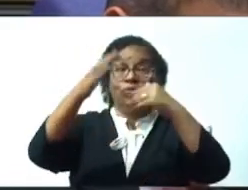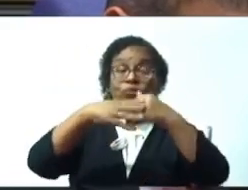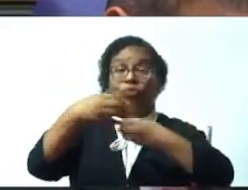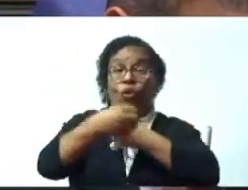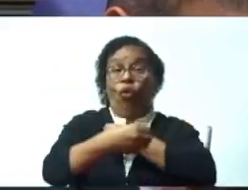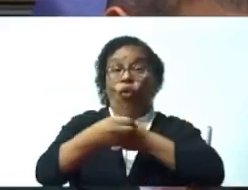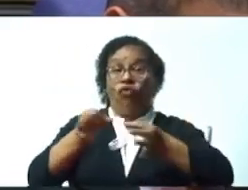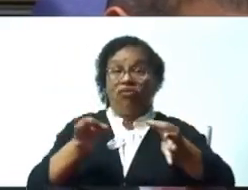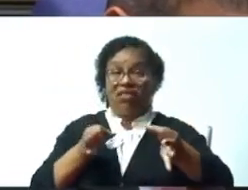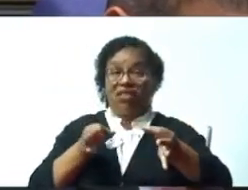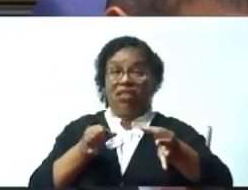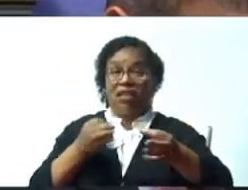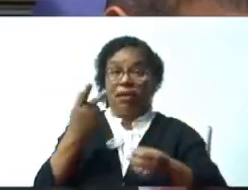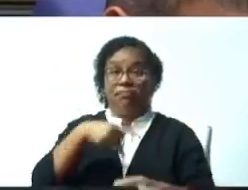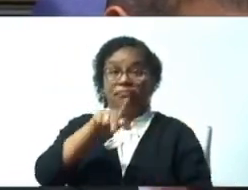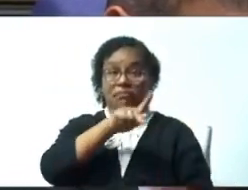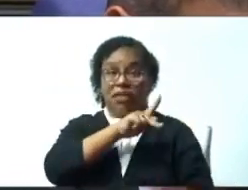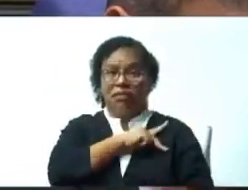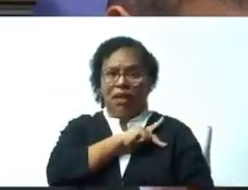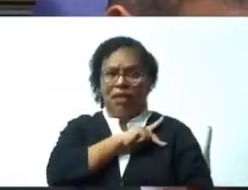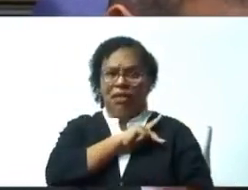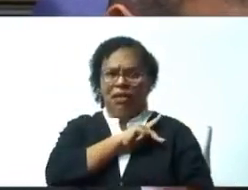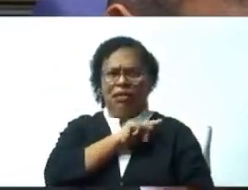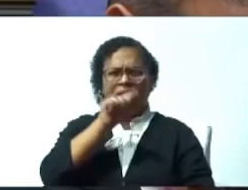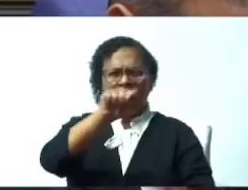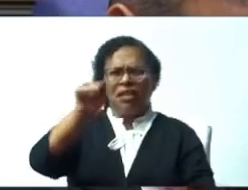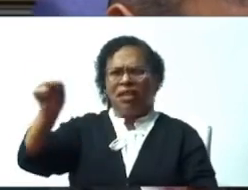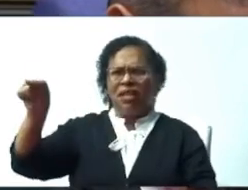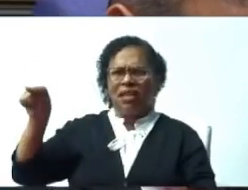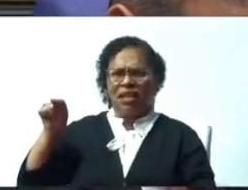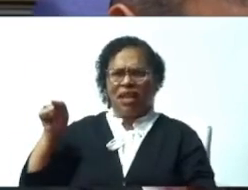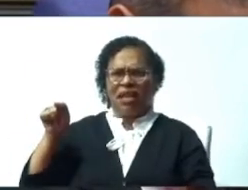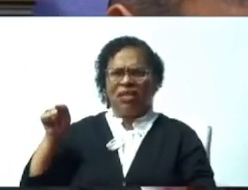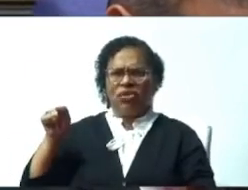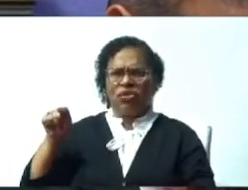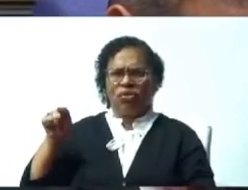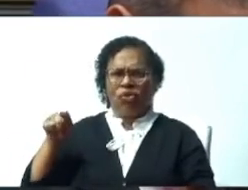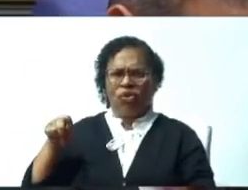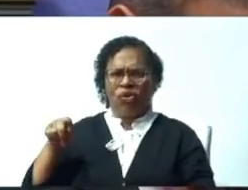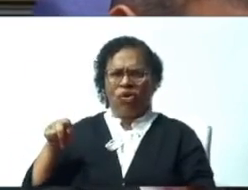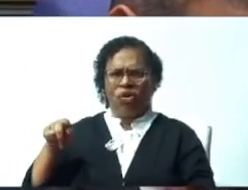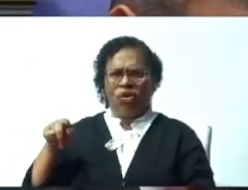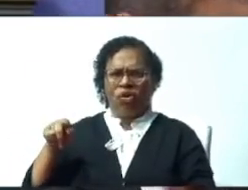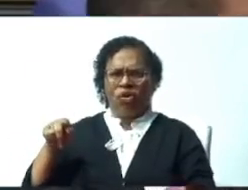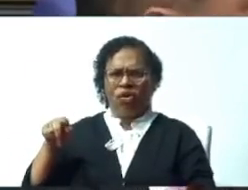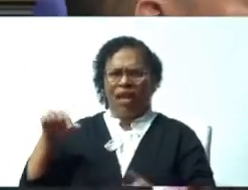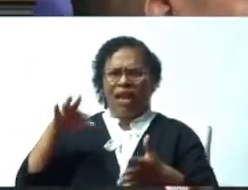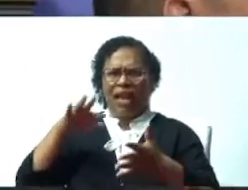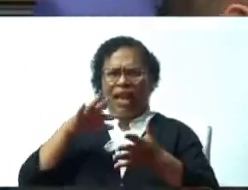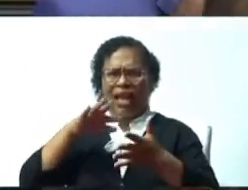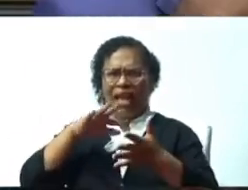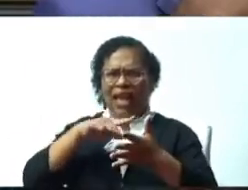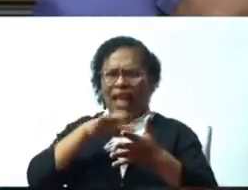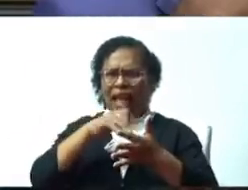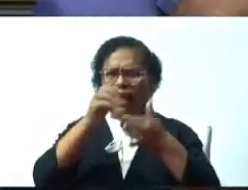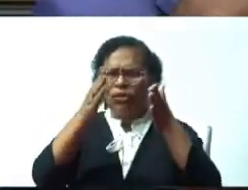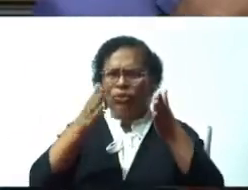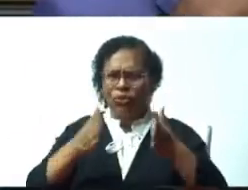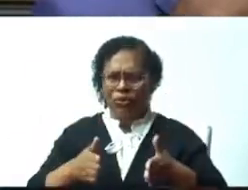irán a parar todos los estudiantes que pertenecen a esa área? Montelargo, Honduras, Hoyo del